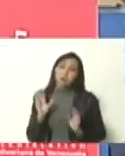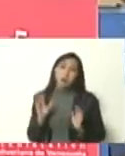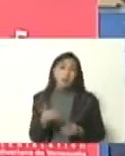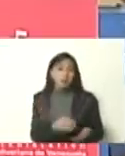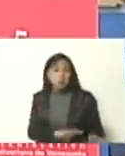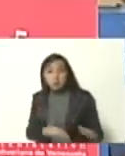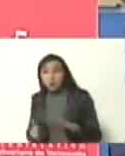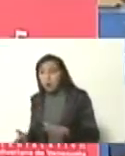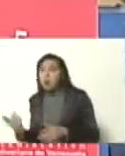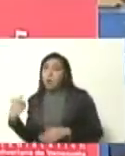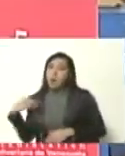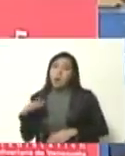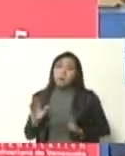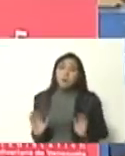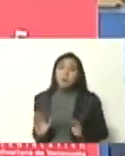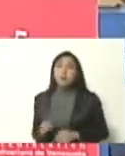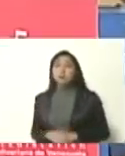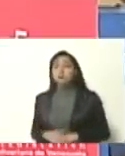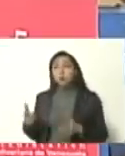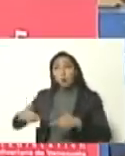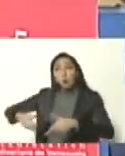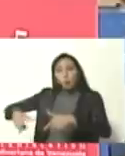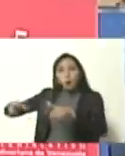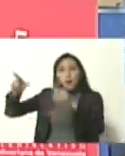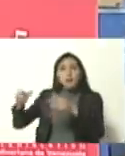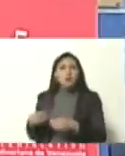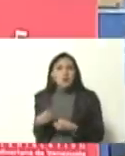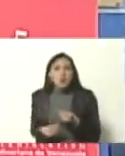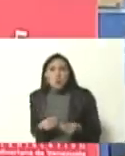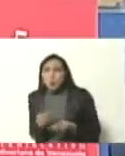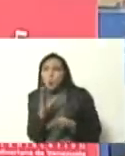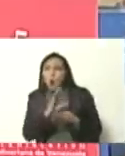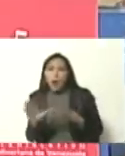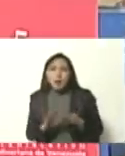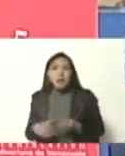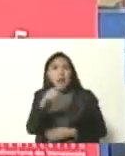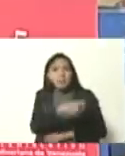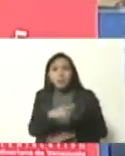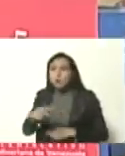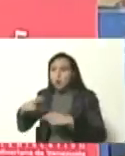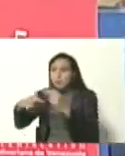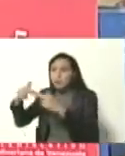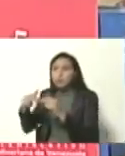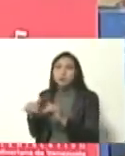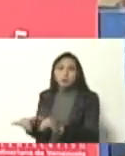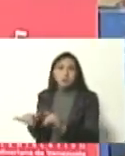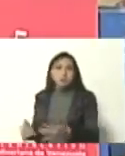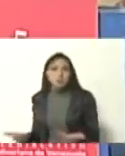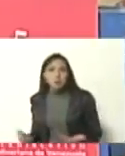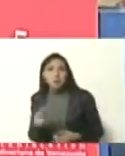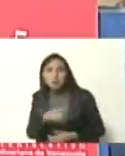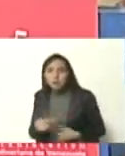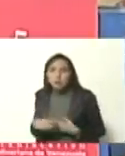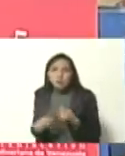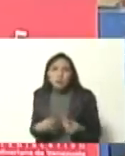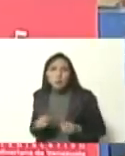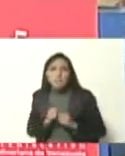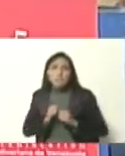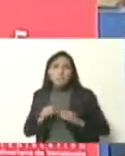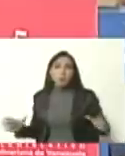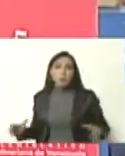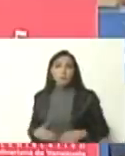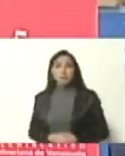para un edificio de esas características y la gente que se encontraba allí. Y el tercer